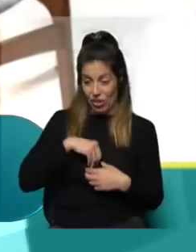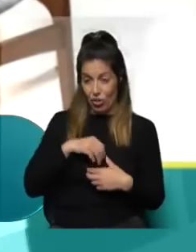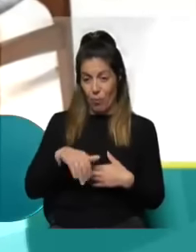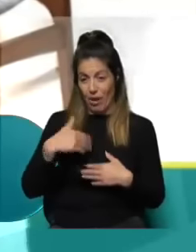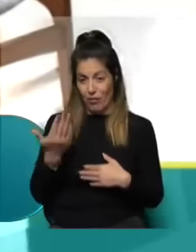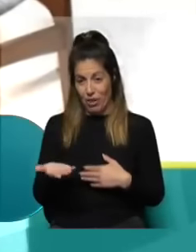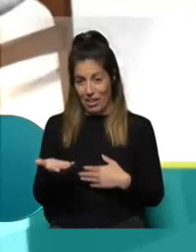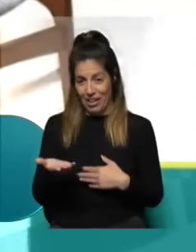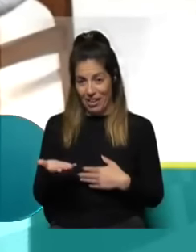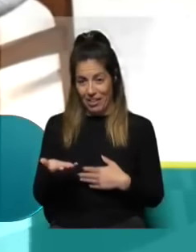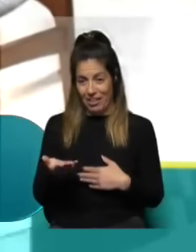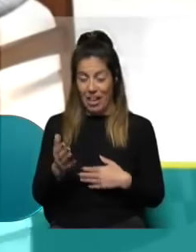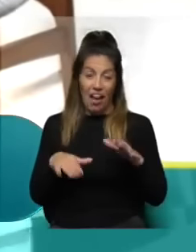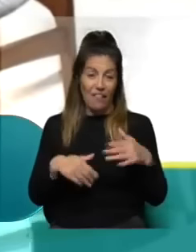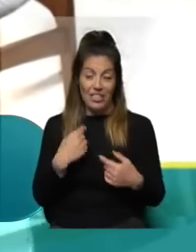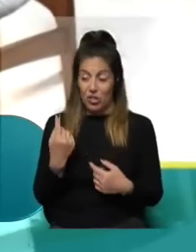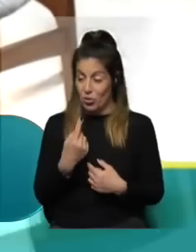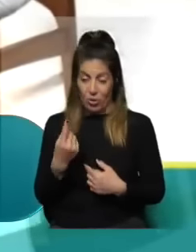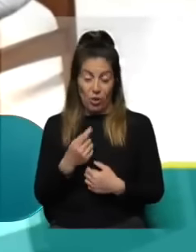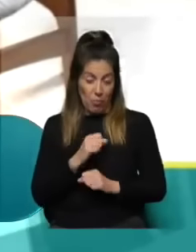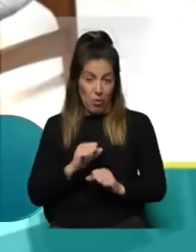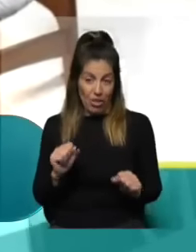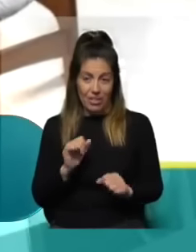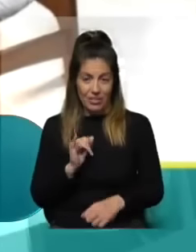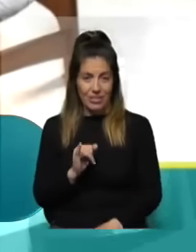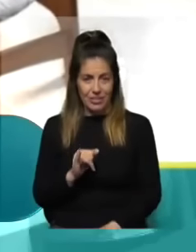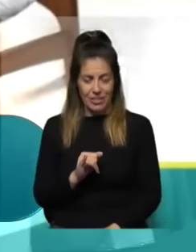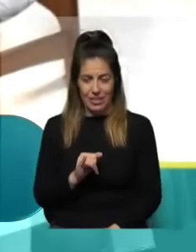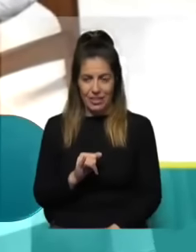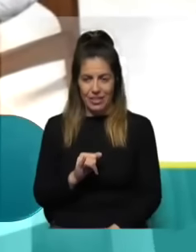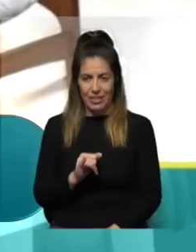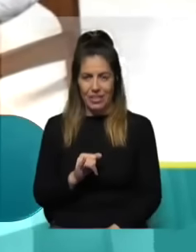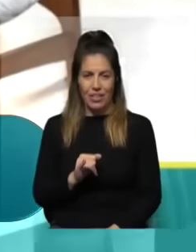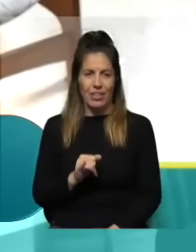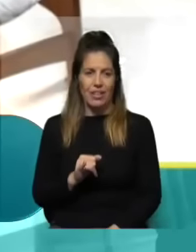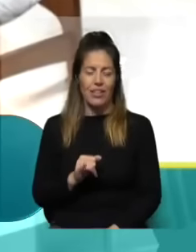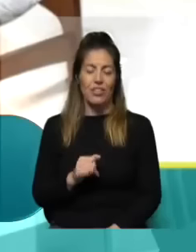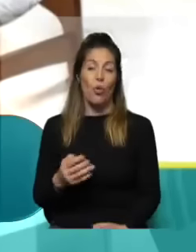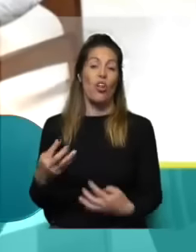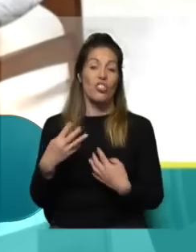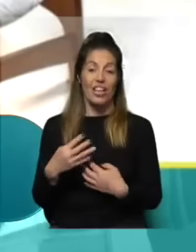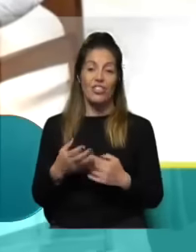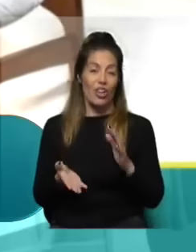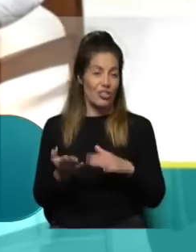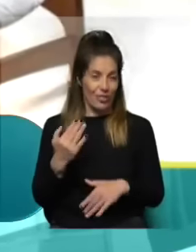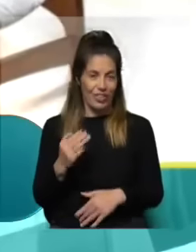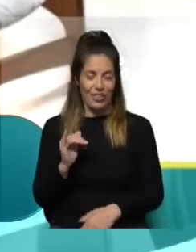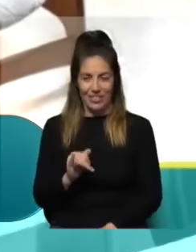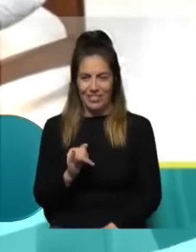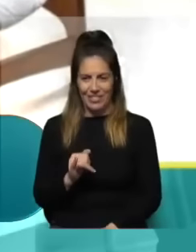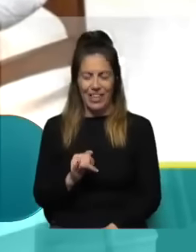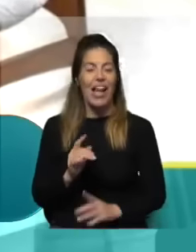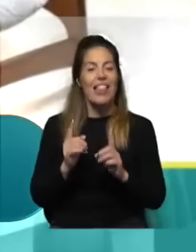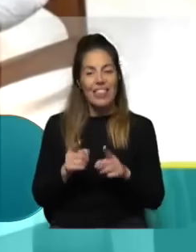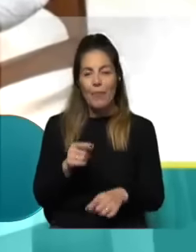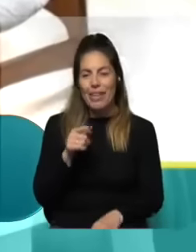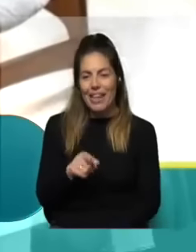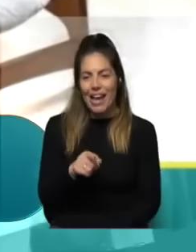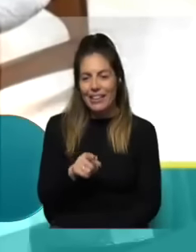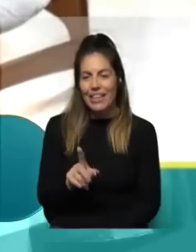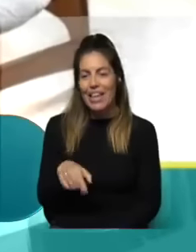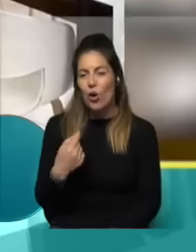de vez en cuando con uno mismo? Sí, ¿cómo? Sí. Cuando se rezonga, sobre todo. Ahora, también ahí en